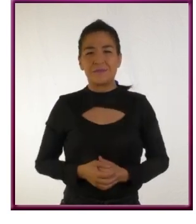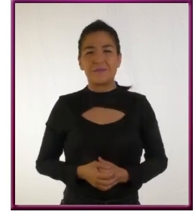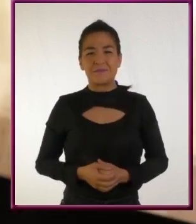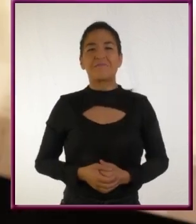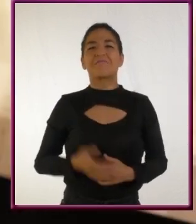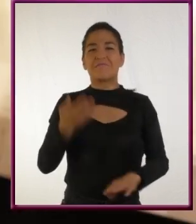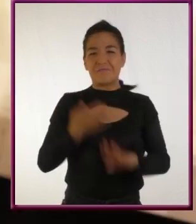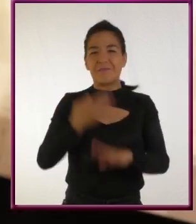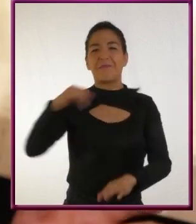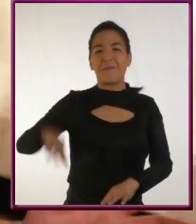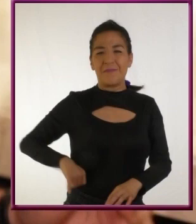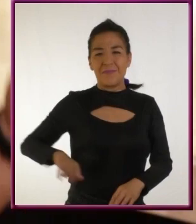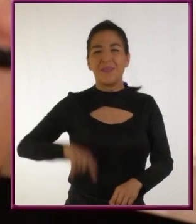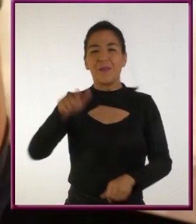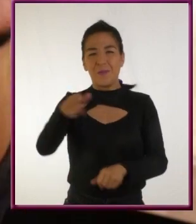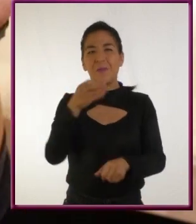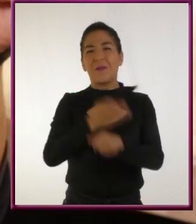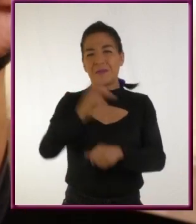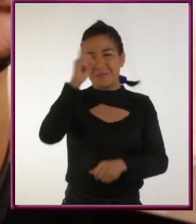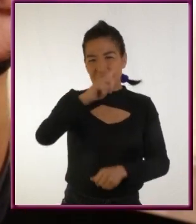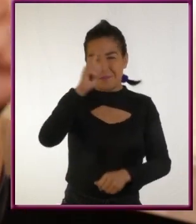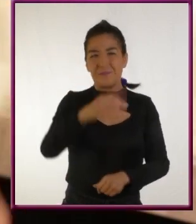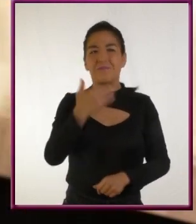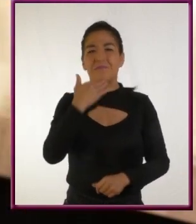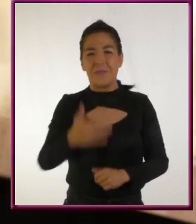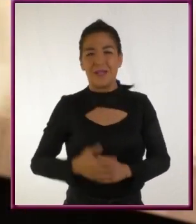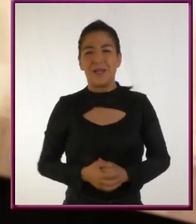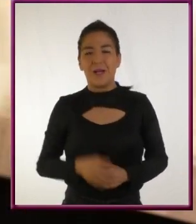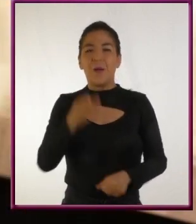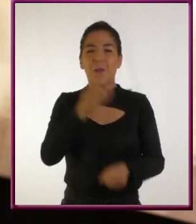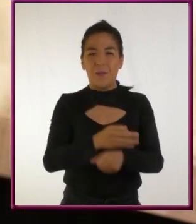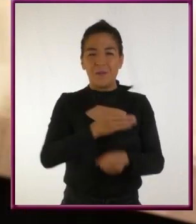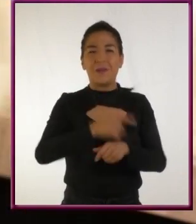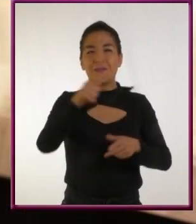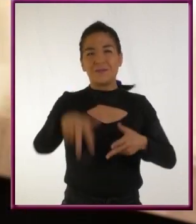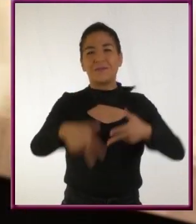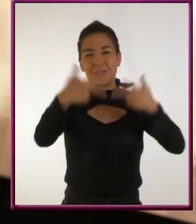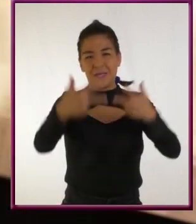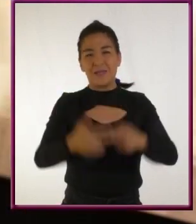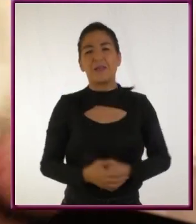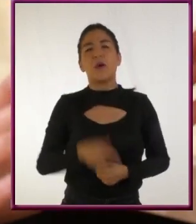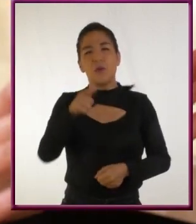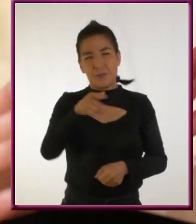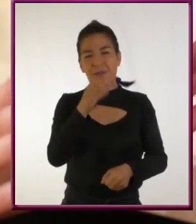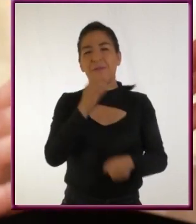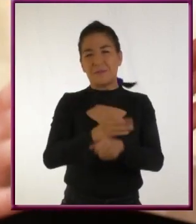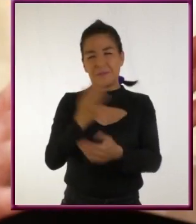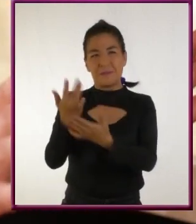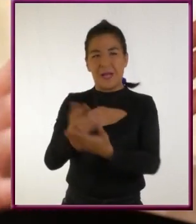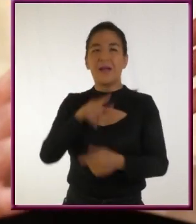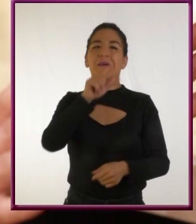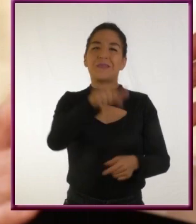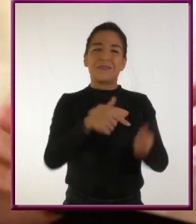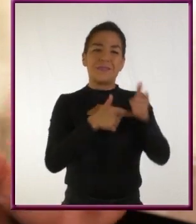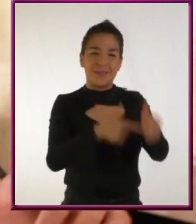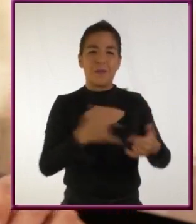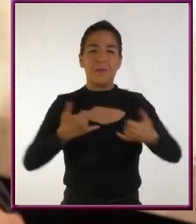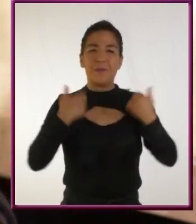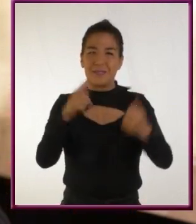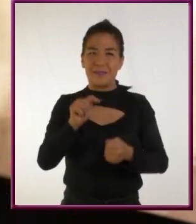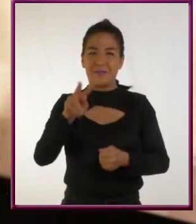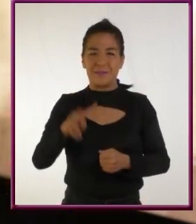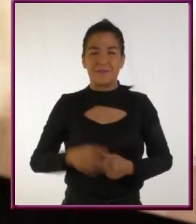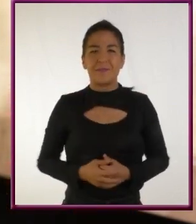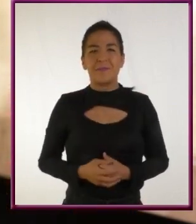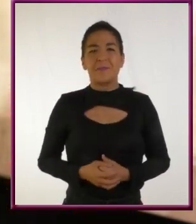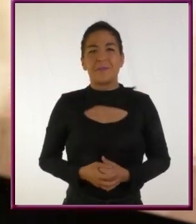tenemos su... Bueno, pues muy interesante, muy buena la recomendación que nos está haciendo por aquí. Nosotros continuamos más adelante con usted, pero por